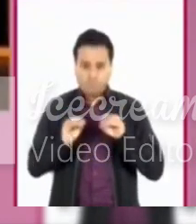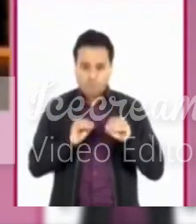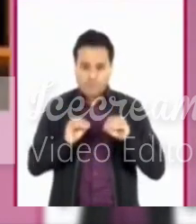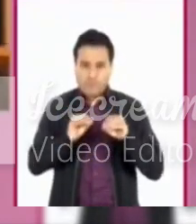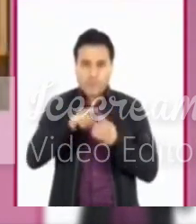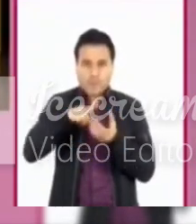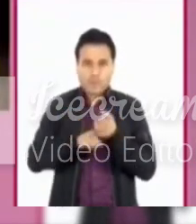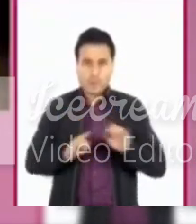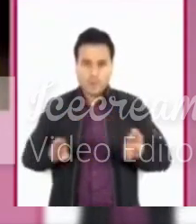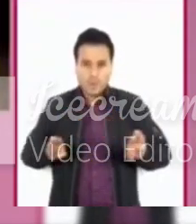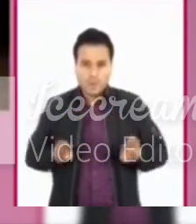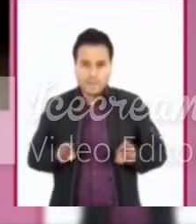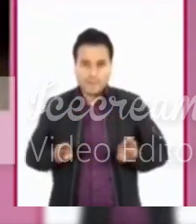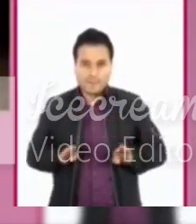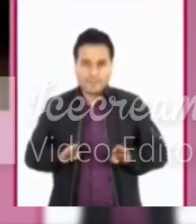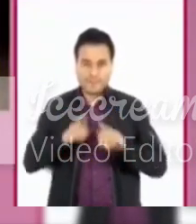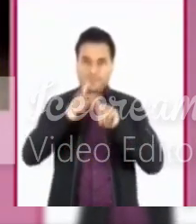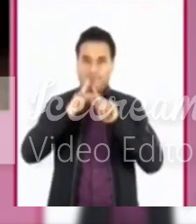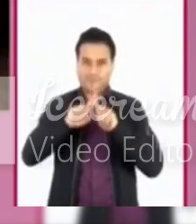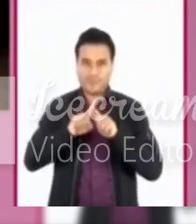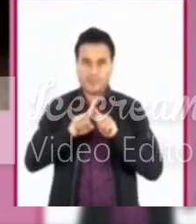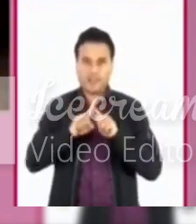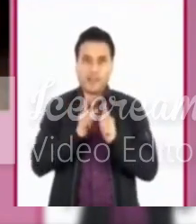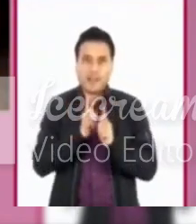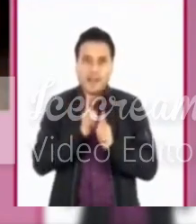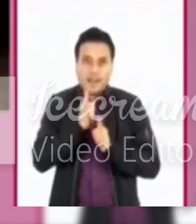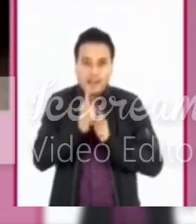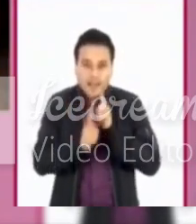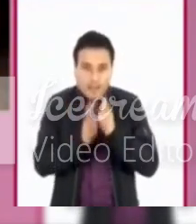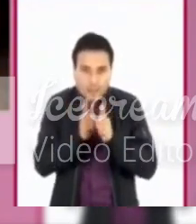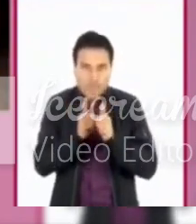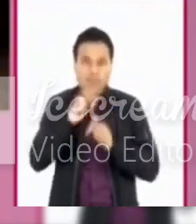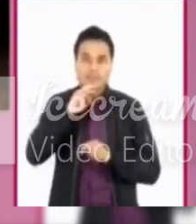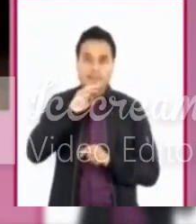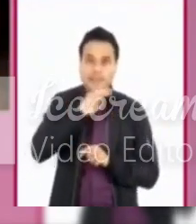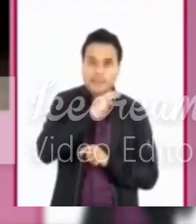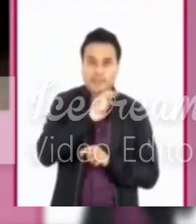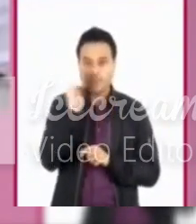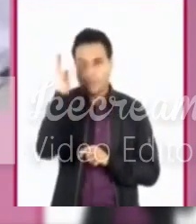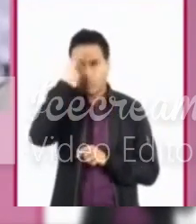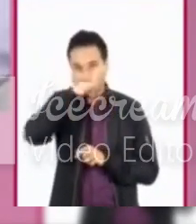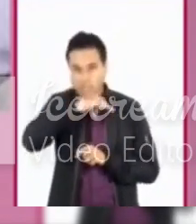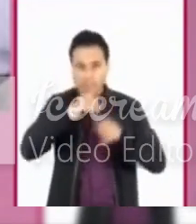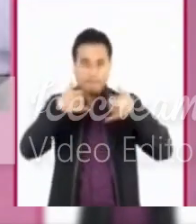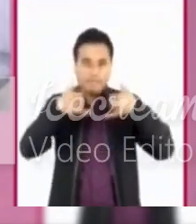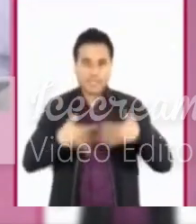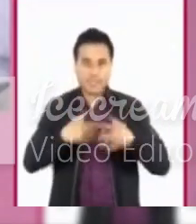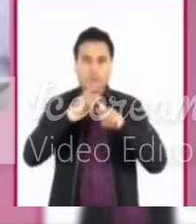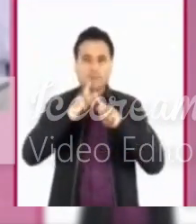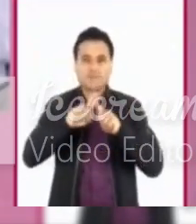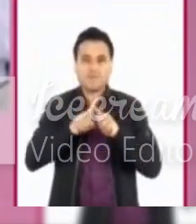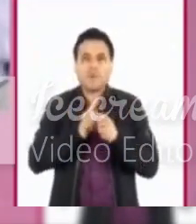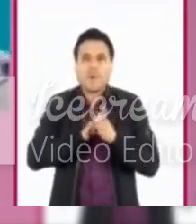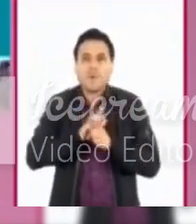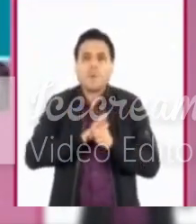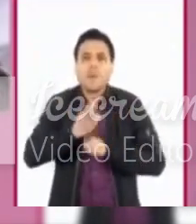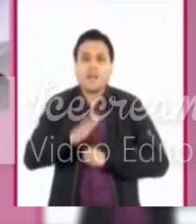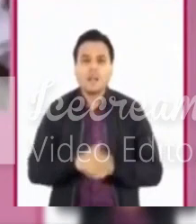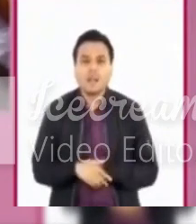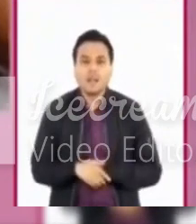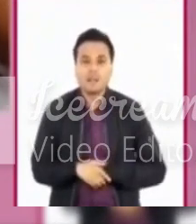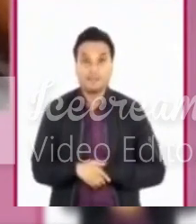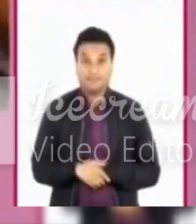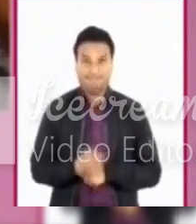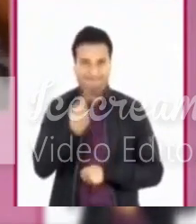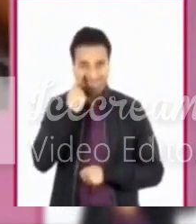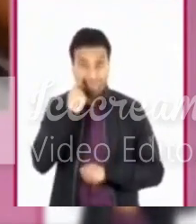movimiento? ¿Ligero, rápido, lento, pesado? A ver, Dani.